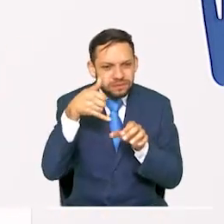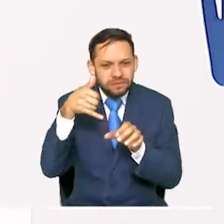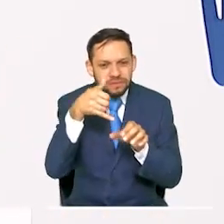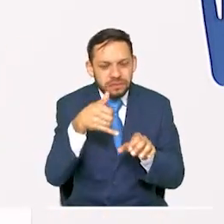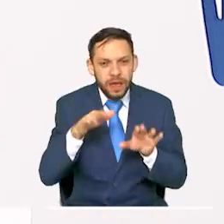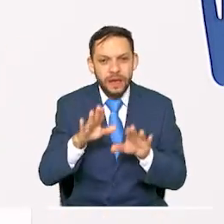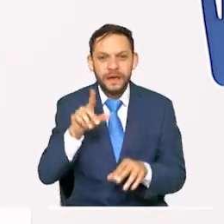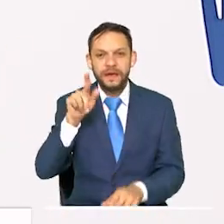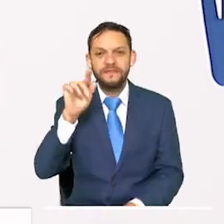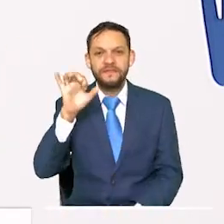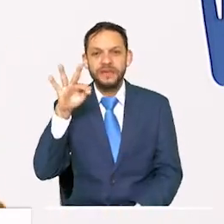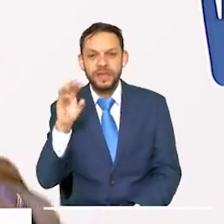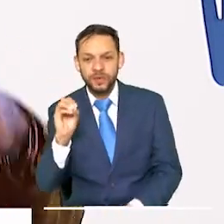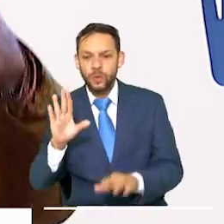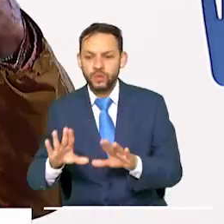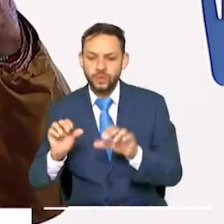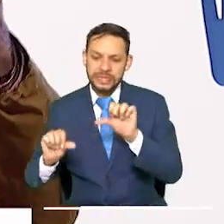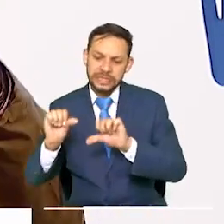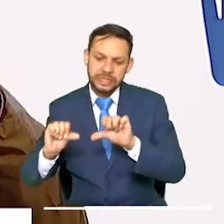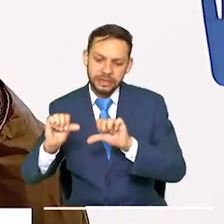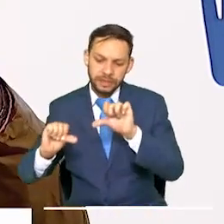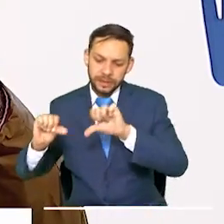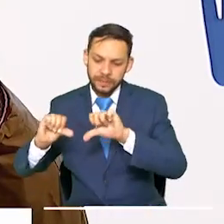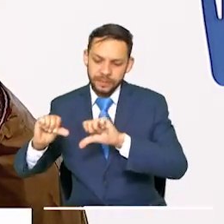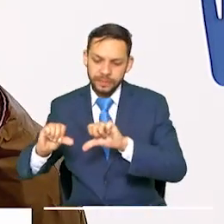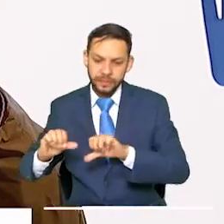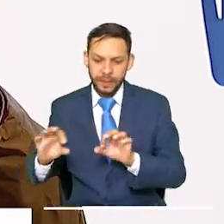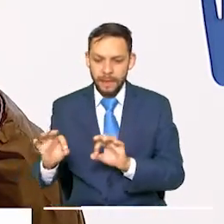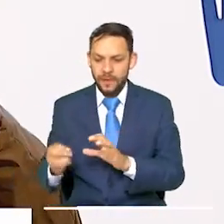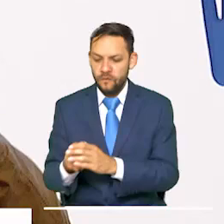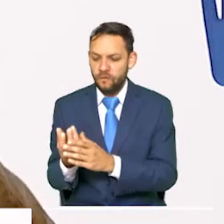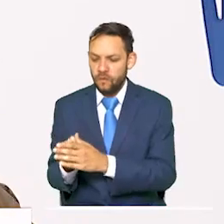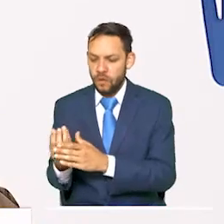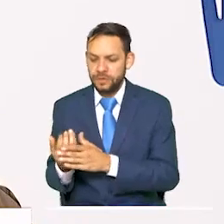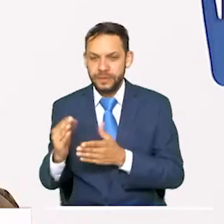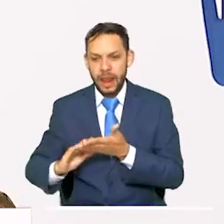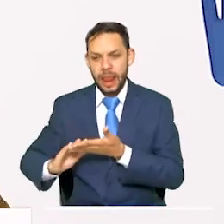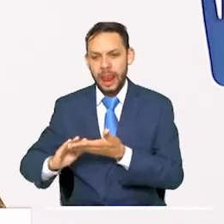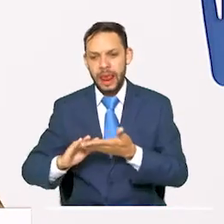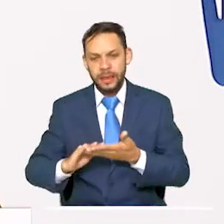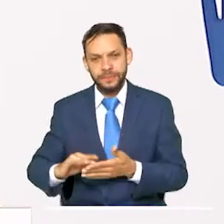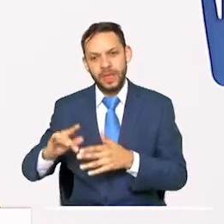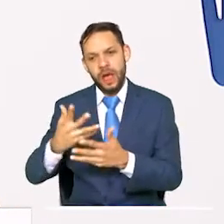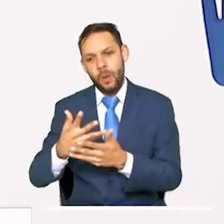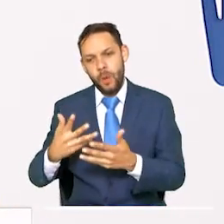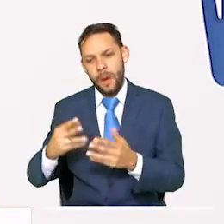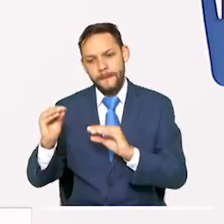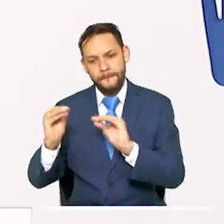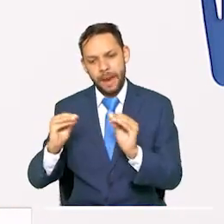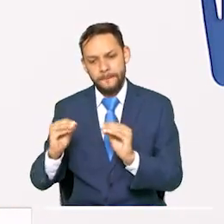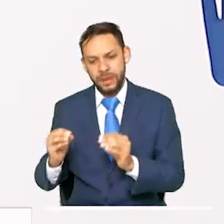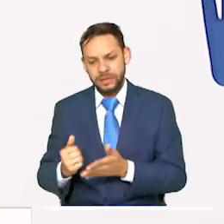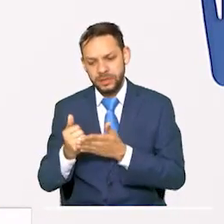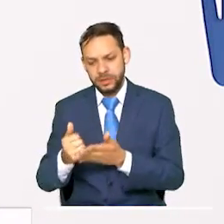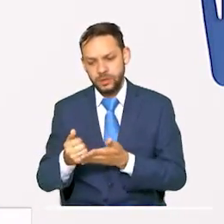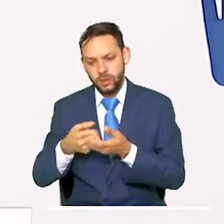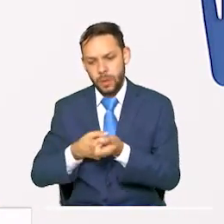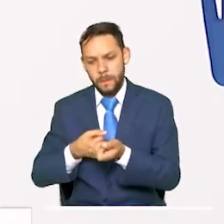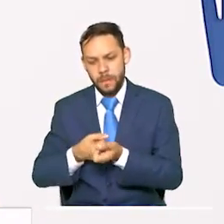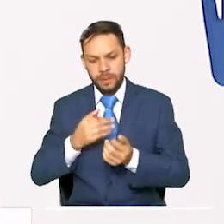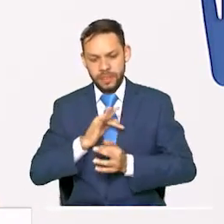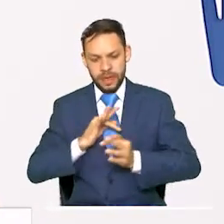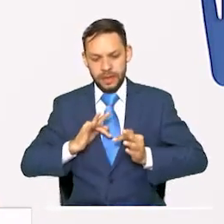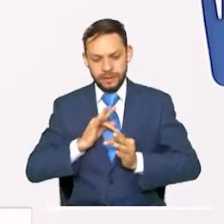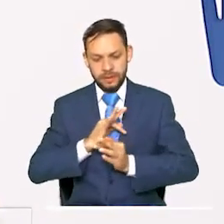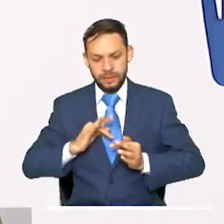fitoquímica y poder sacar de una planta sus bondades terapéuticas. Y ellas son los cannabinoides. Para